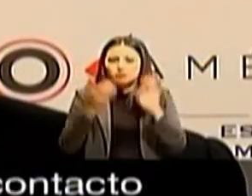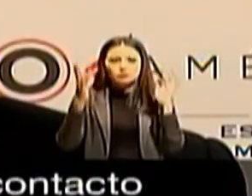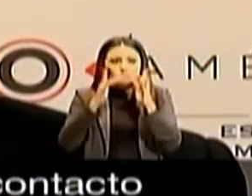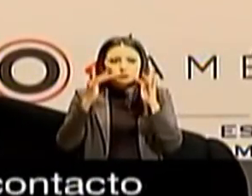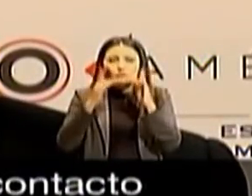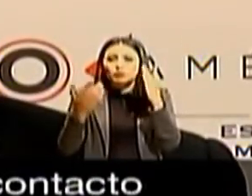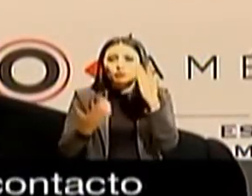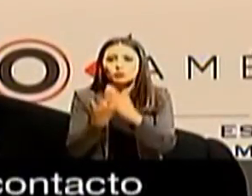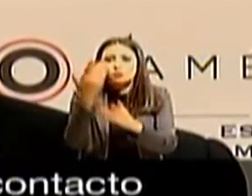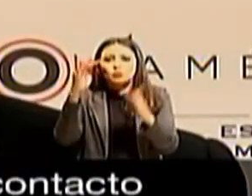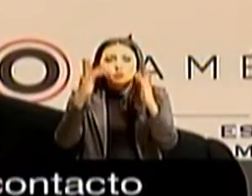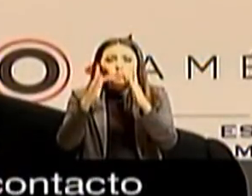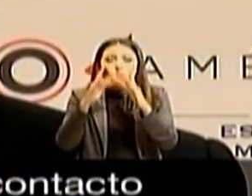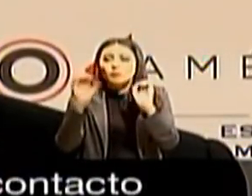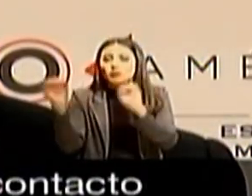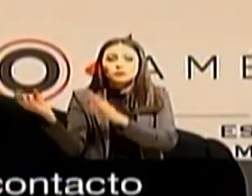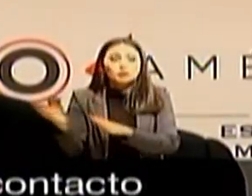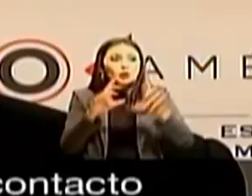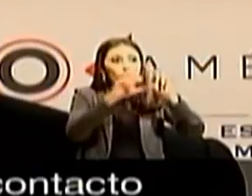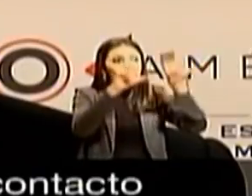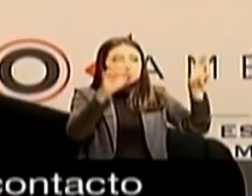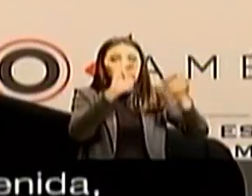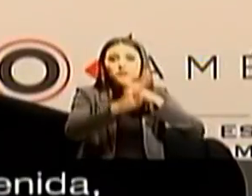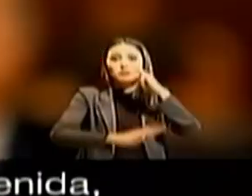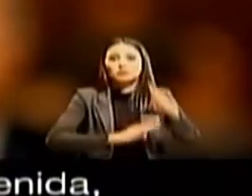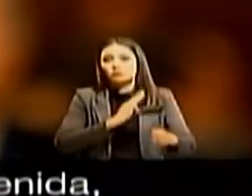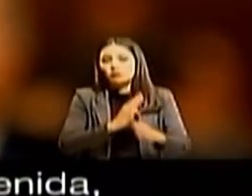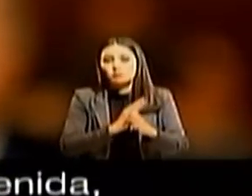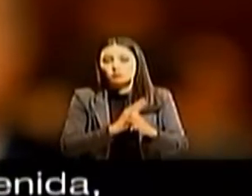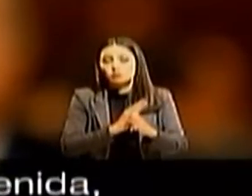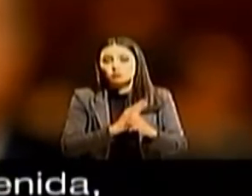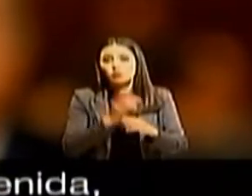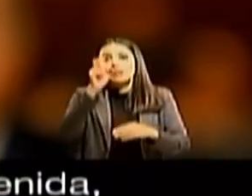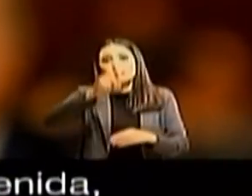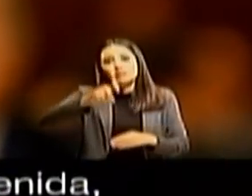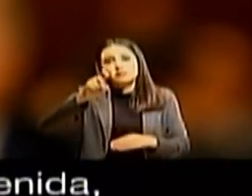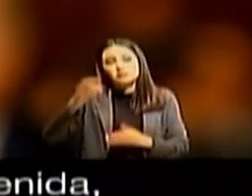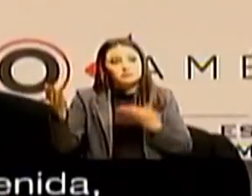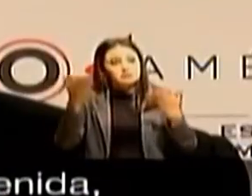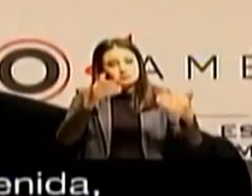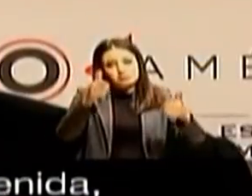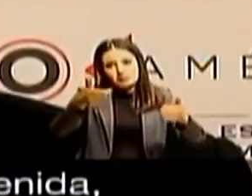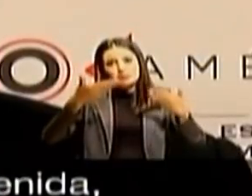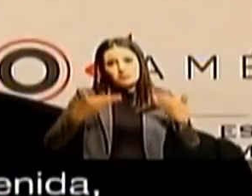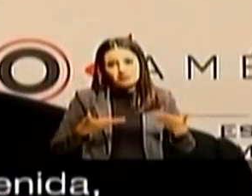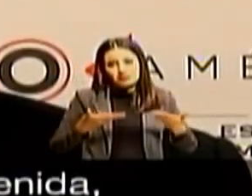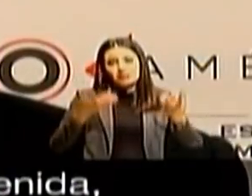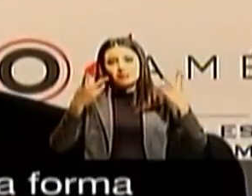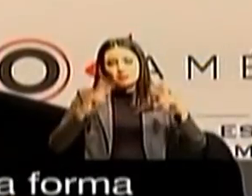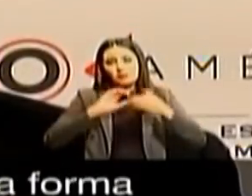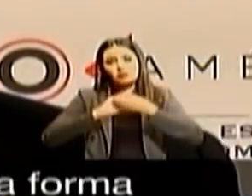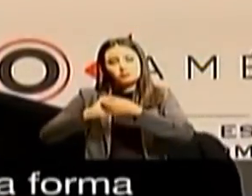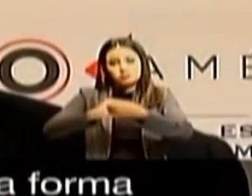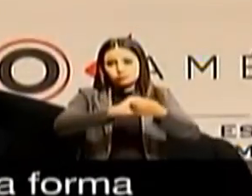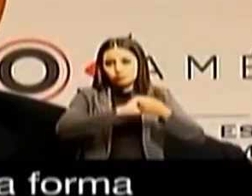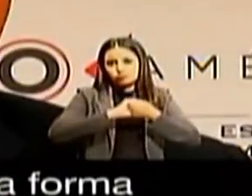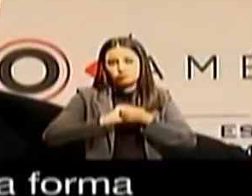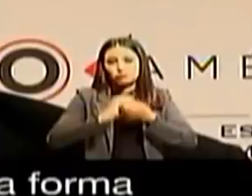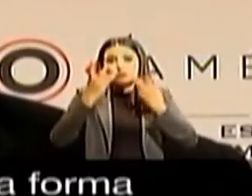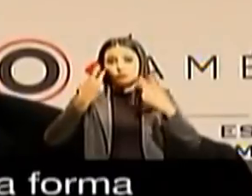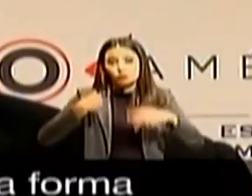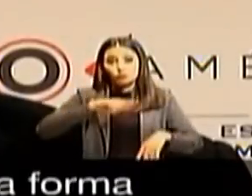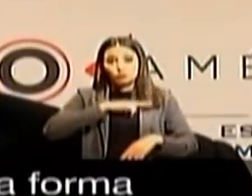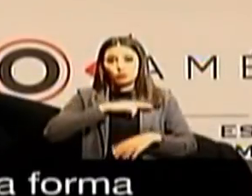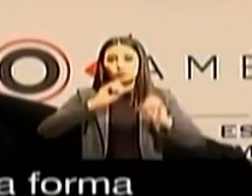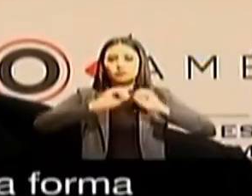contacto con empresarios de todo el mundo. Les estamos dando la bienvenida, la mano afectuosa. Estamos